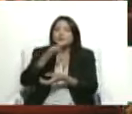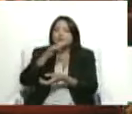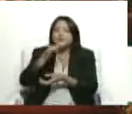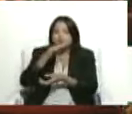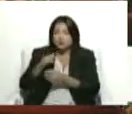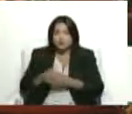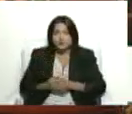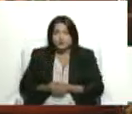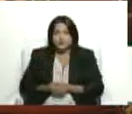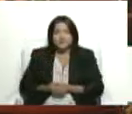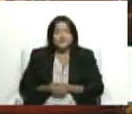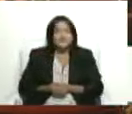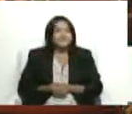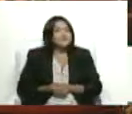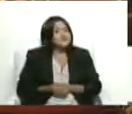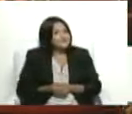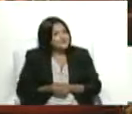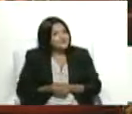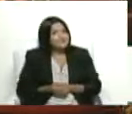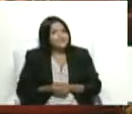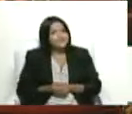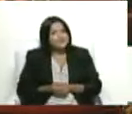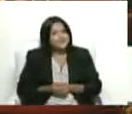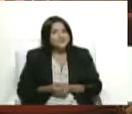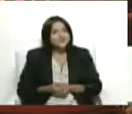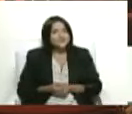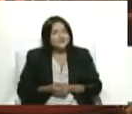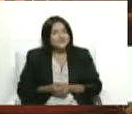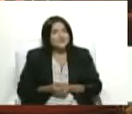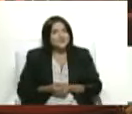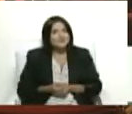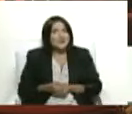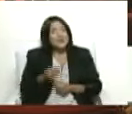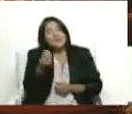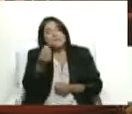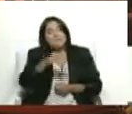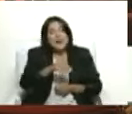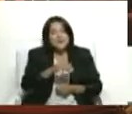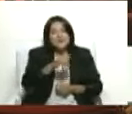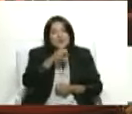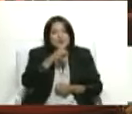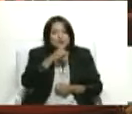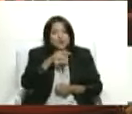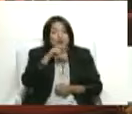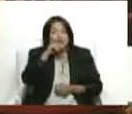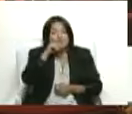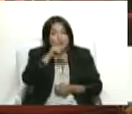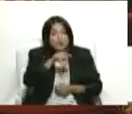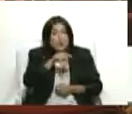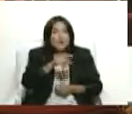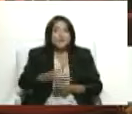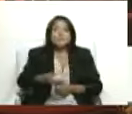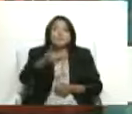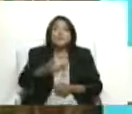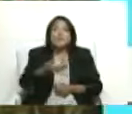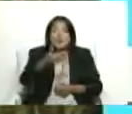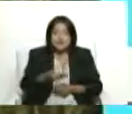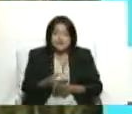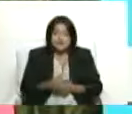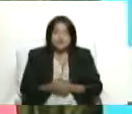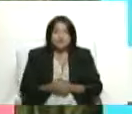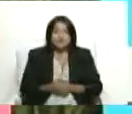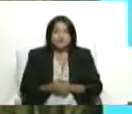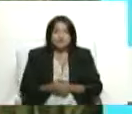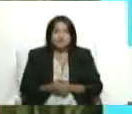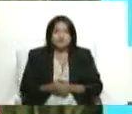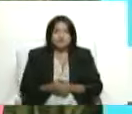venezolanos. Sí, bueno, también para complementar un poco la respuesta, yo creo que es importante también, Héctor, no